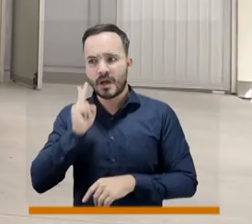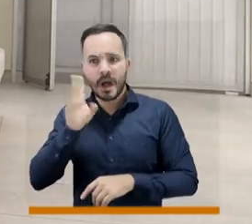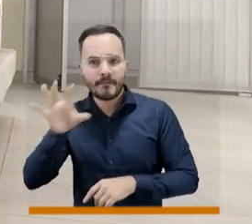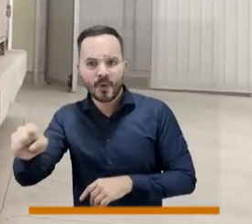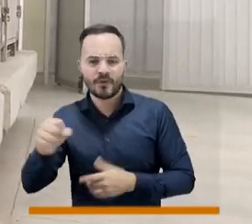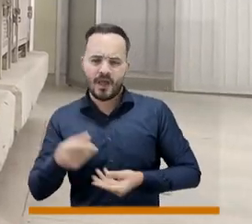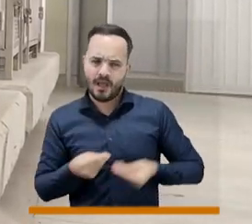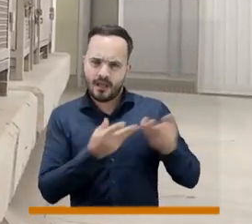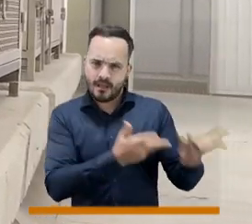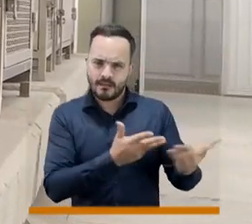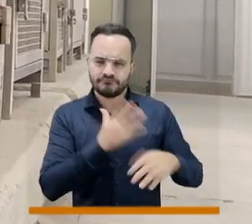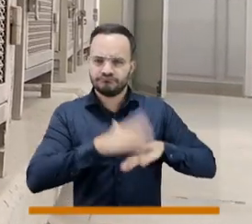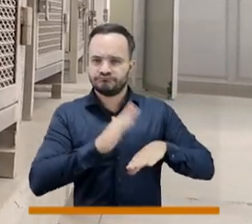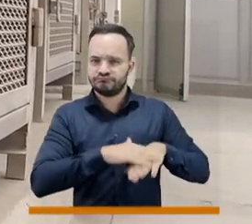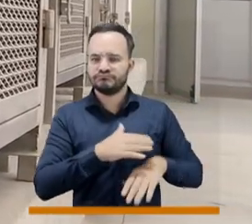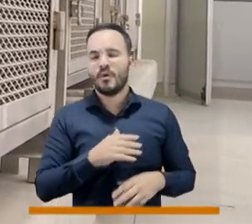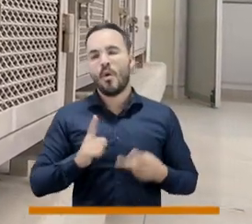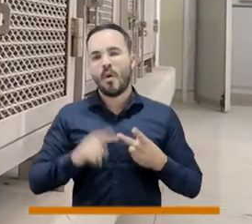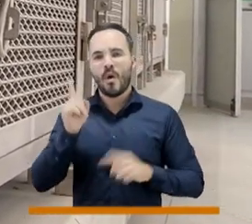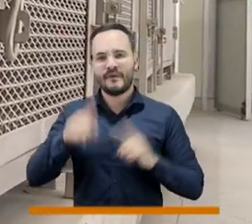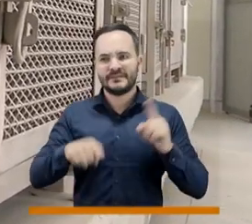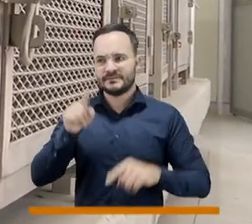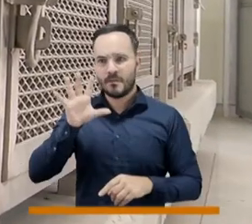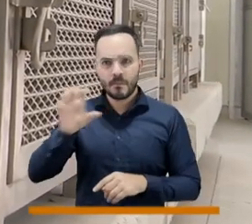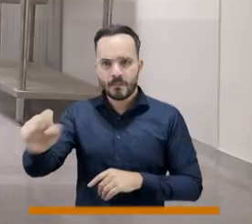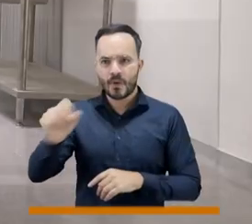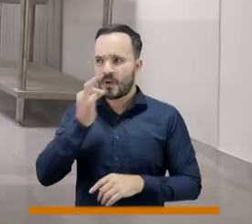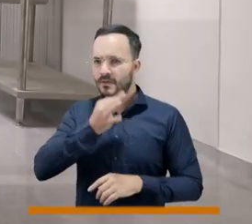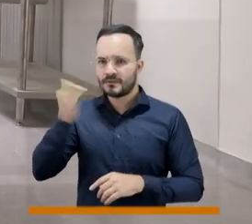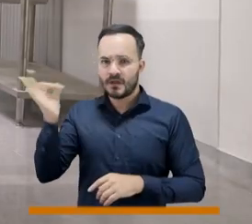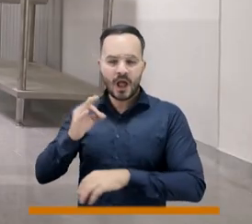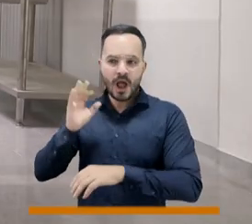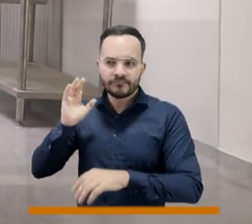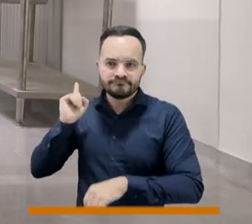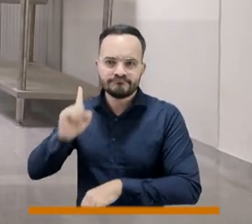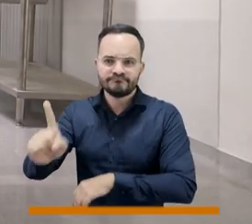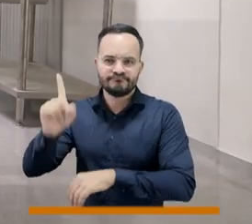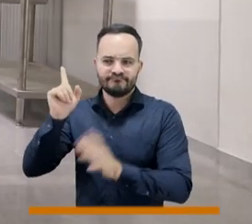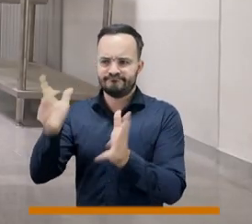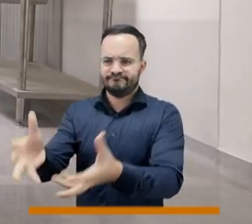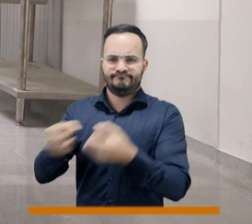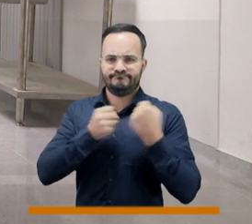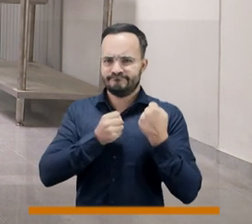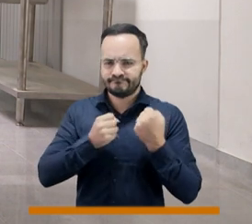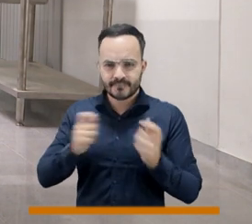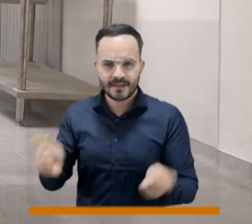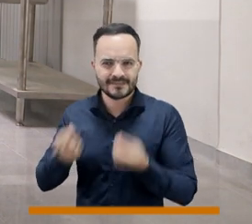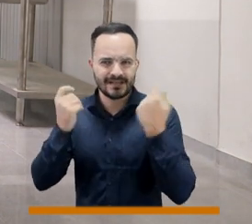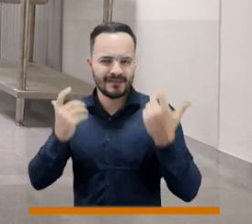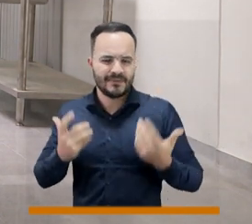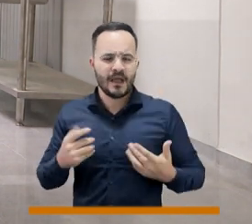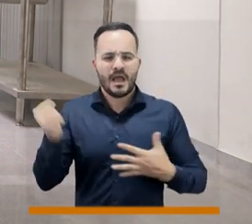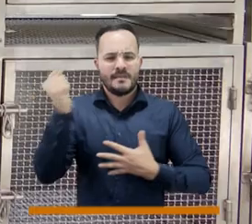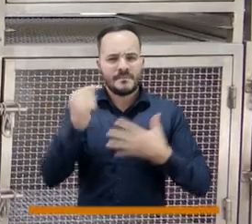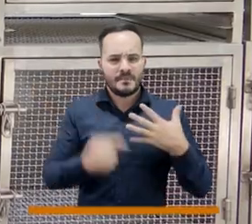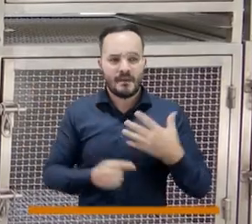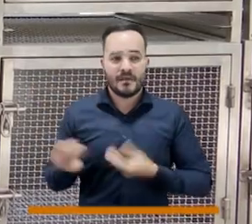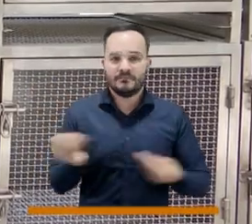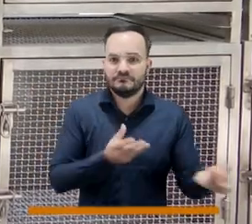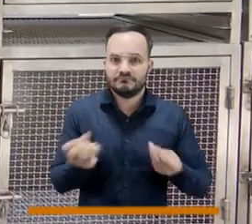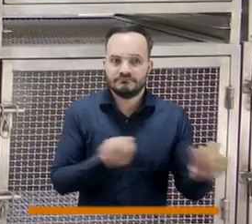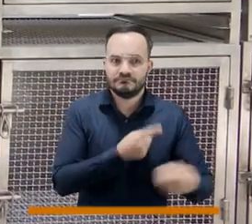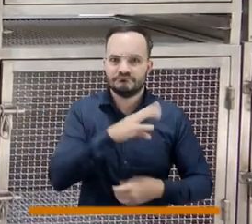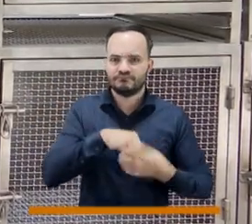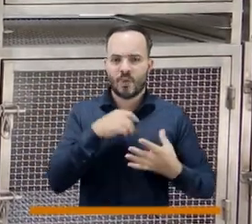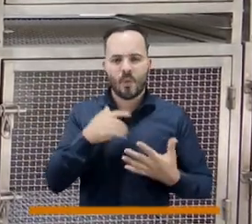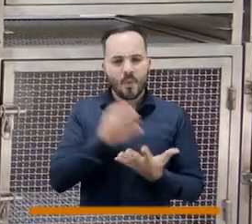entregada voluntariamente, o que es víctima de accidentes, de tránsito o maltrato. Tiene unas atenciones adecuadas y atención